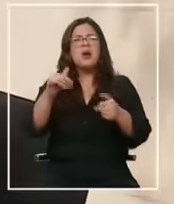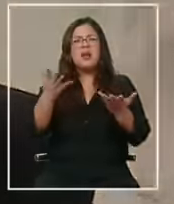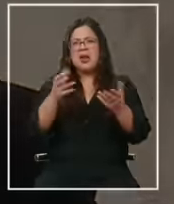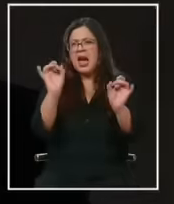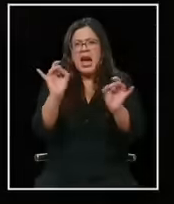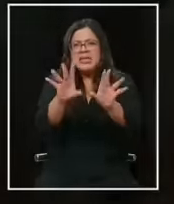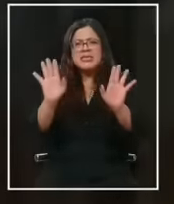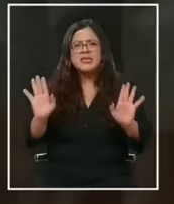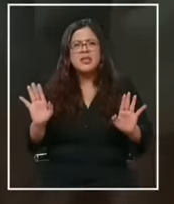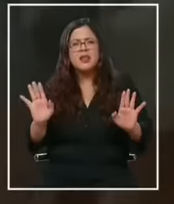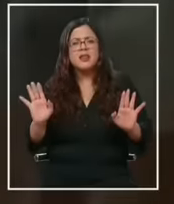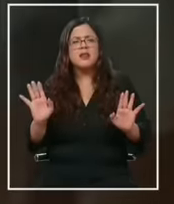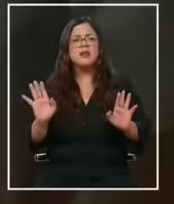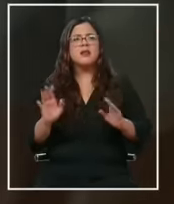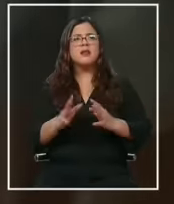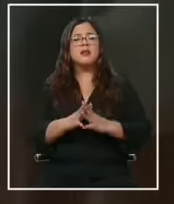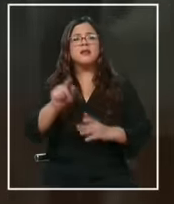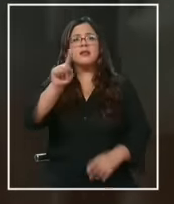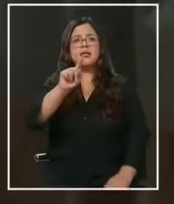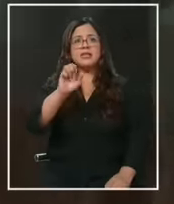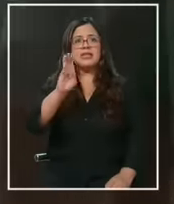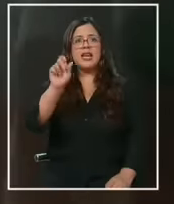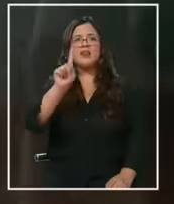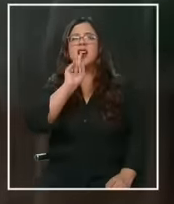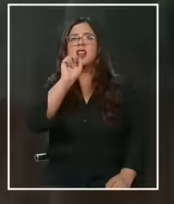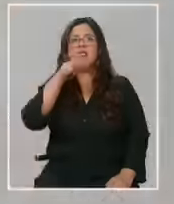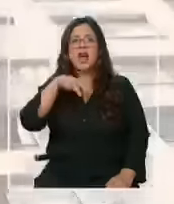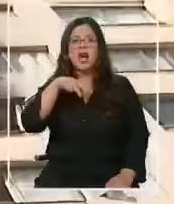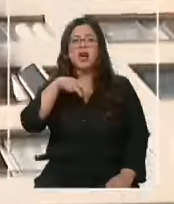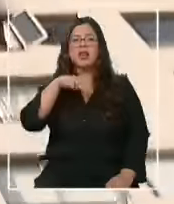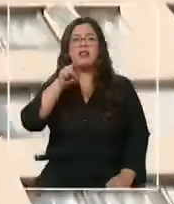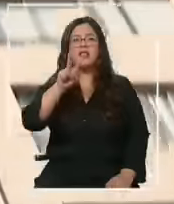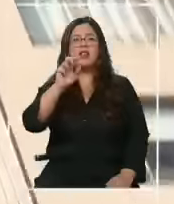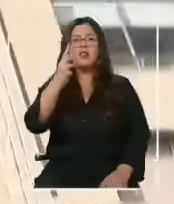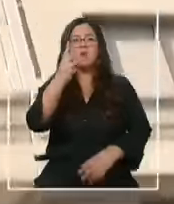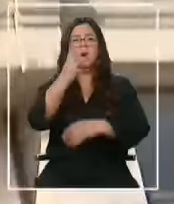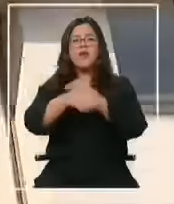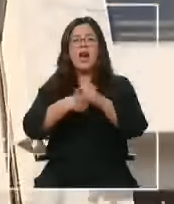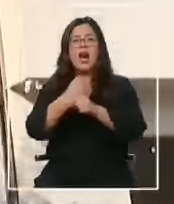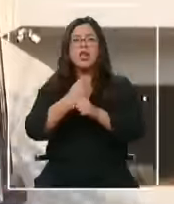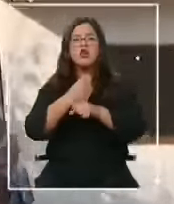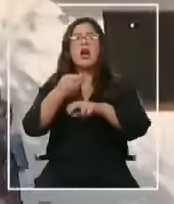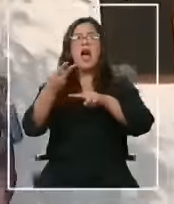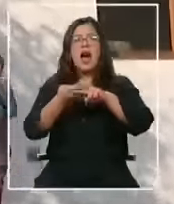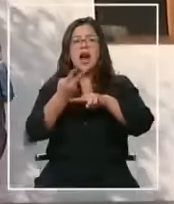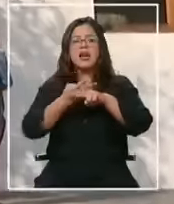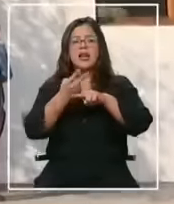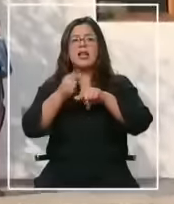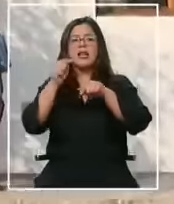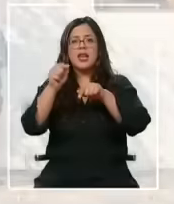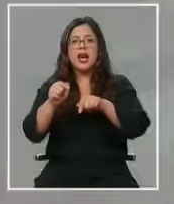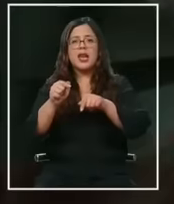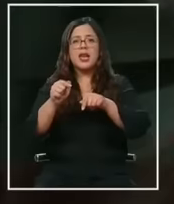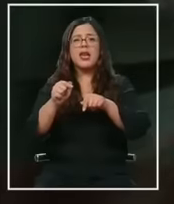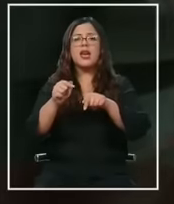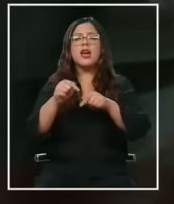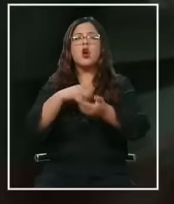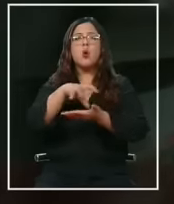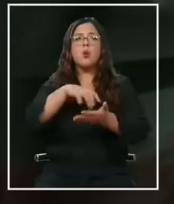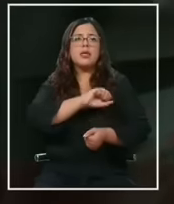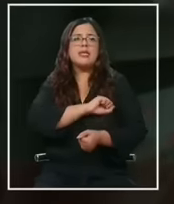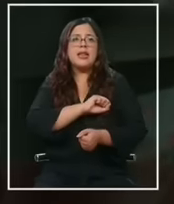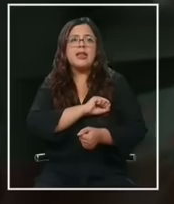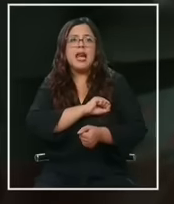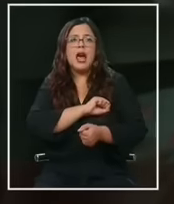de esa forma. Sebastián de la Maza, de 29 años, es arrendatario de este edificio en la comuna de Santiago. Según